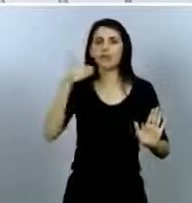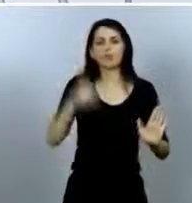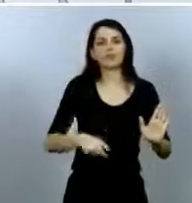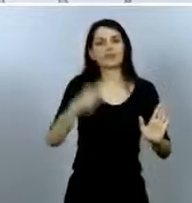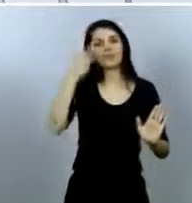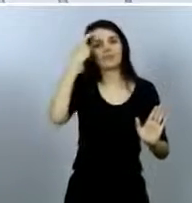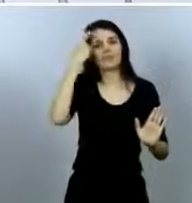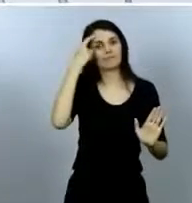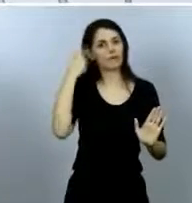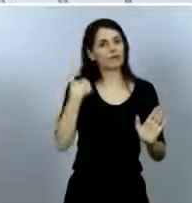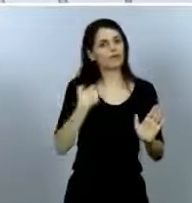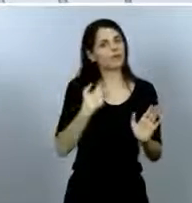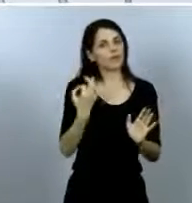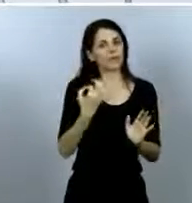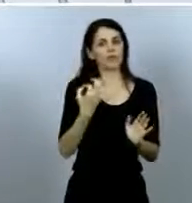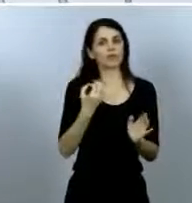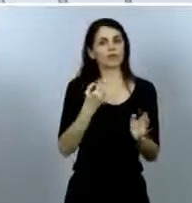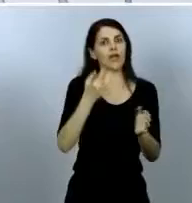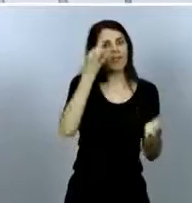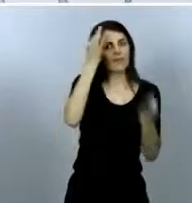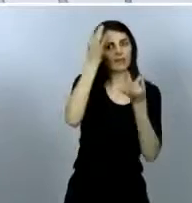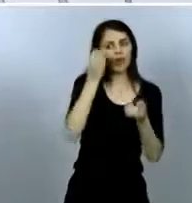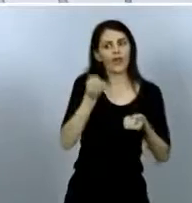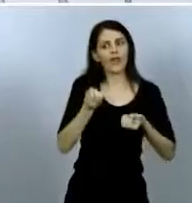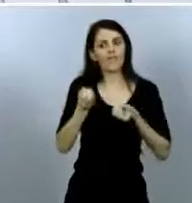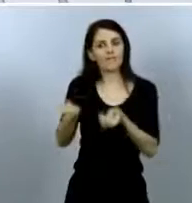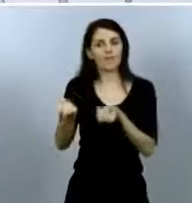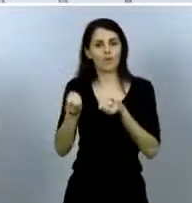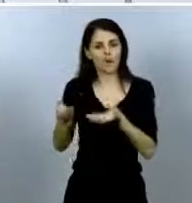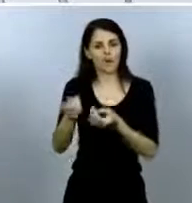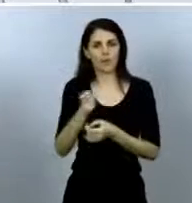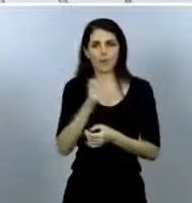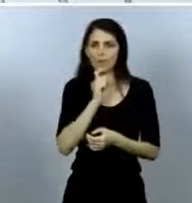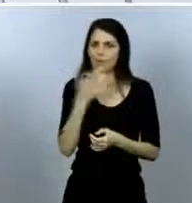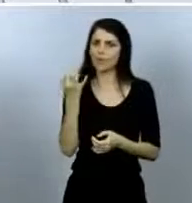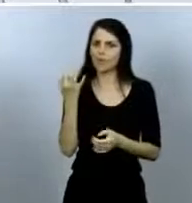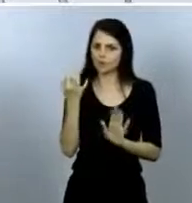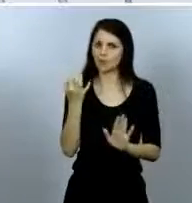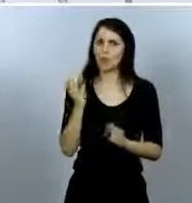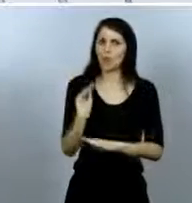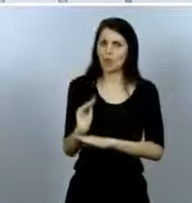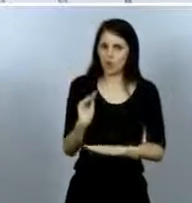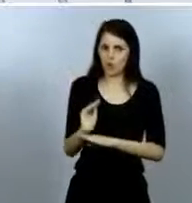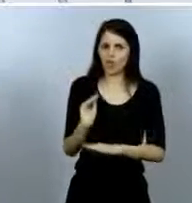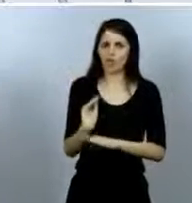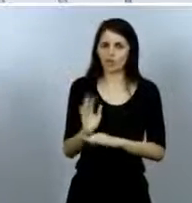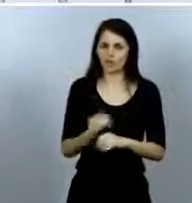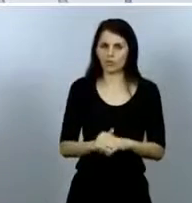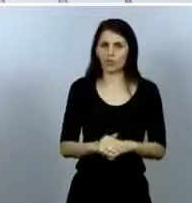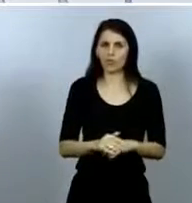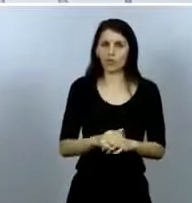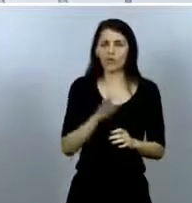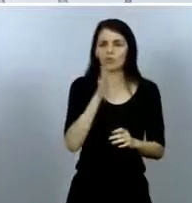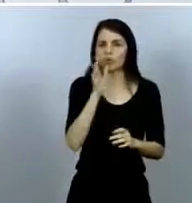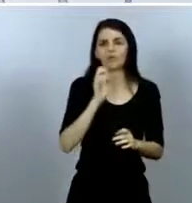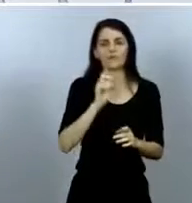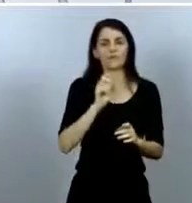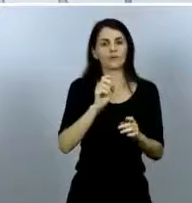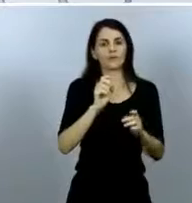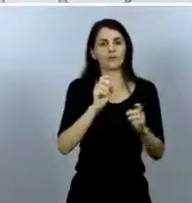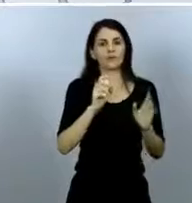informar sobre estos datos y de apretar estos datos hay muchas más variables que el un simple número